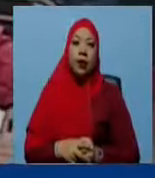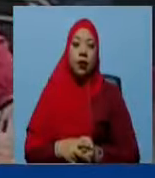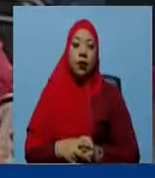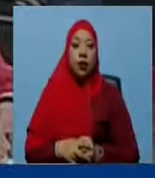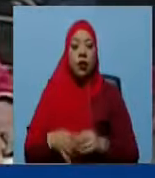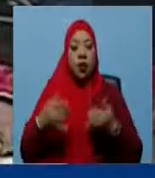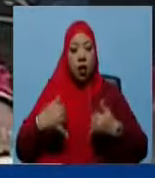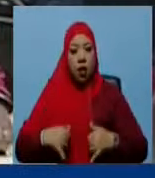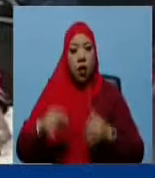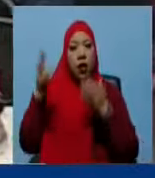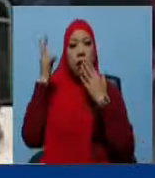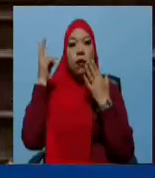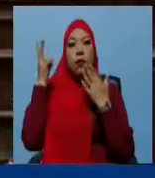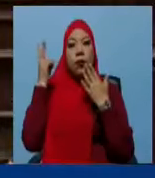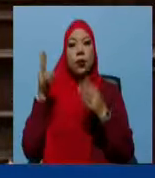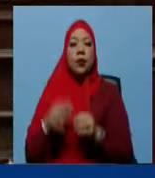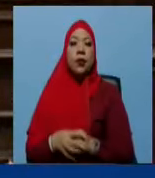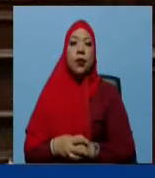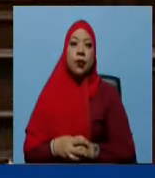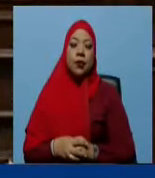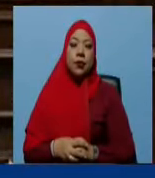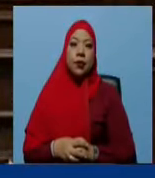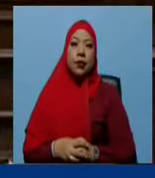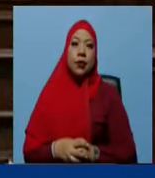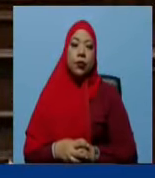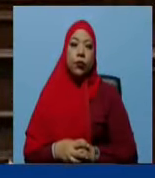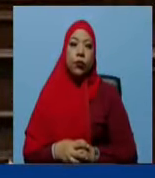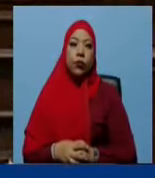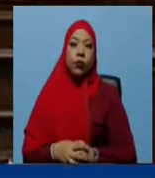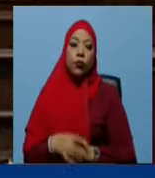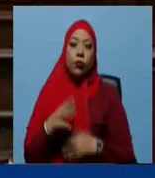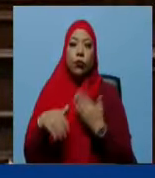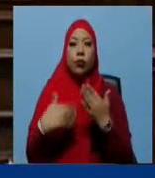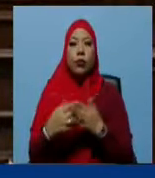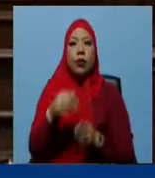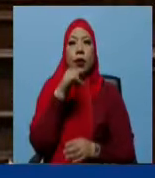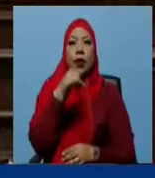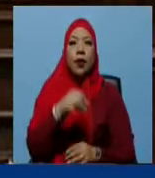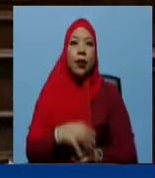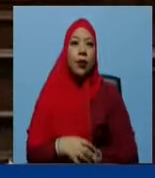Hija de Guaycaipuro. Carmen Guaycaipuro Meléndez.